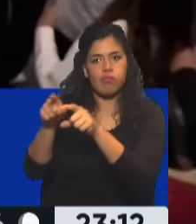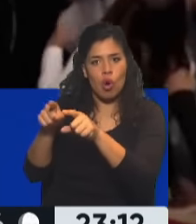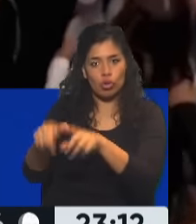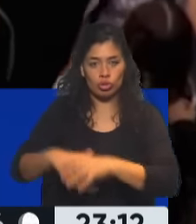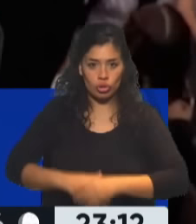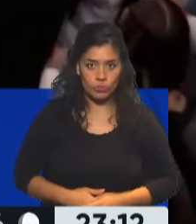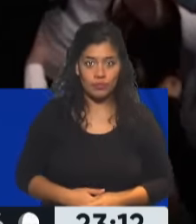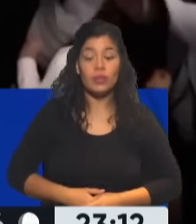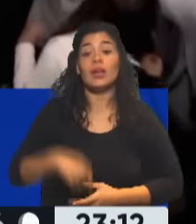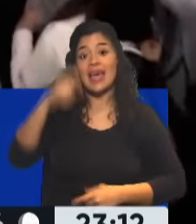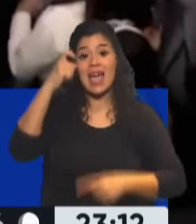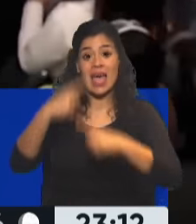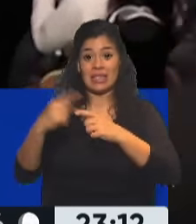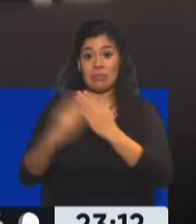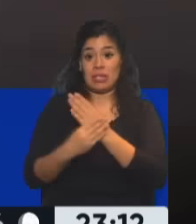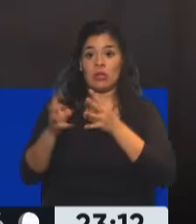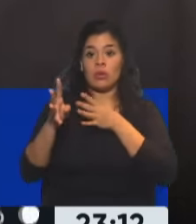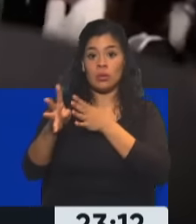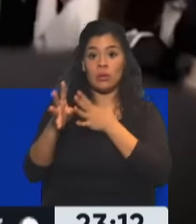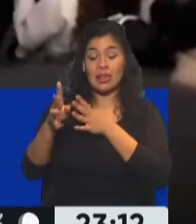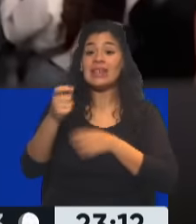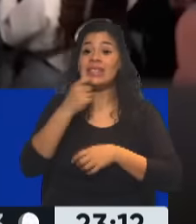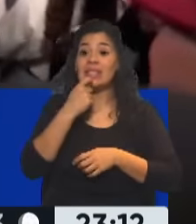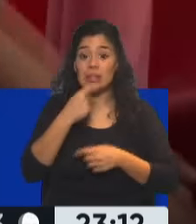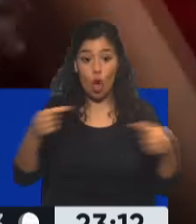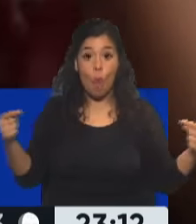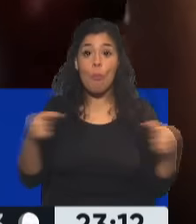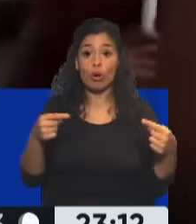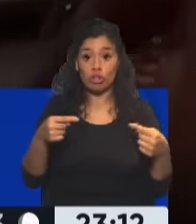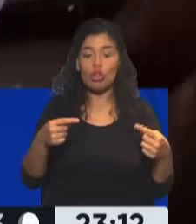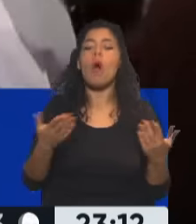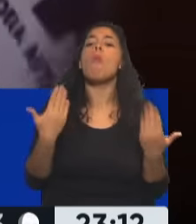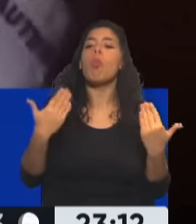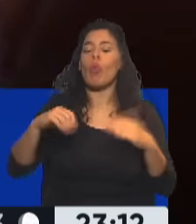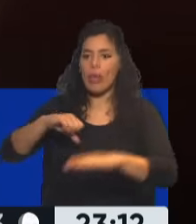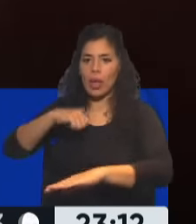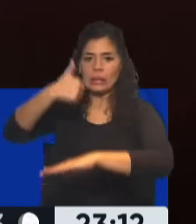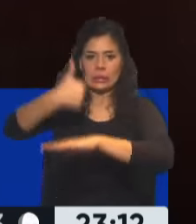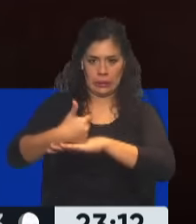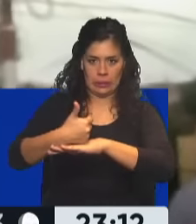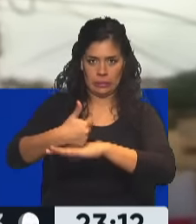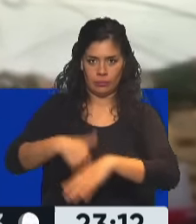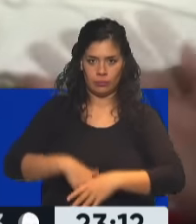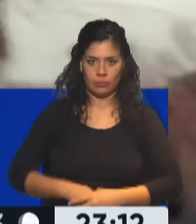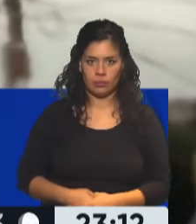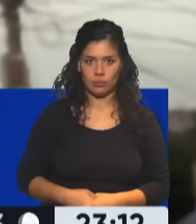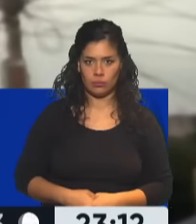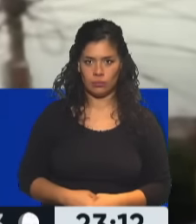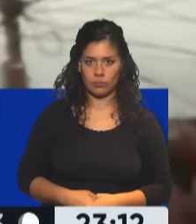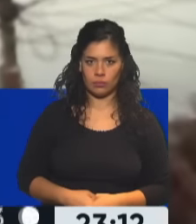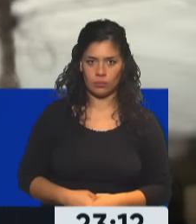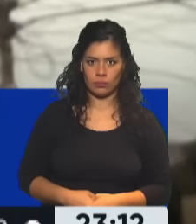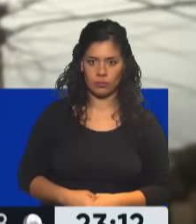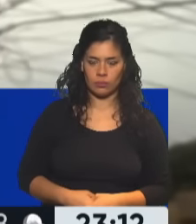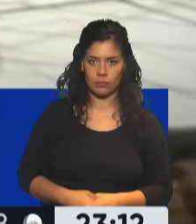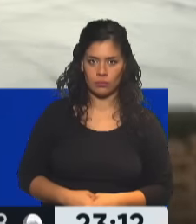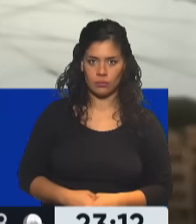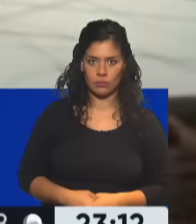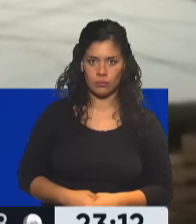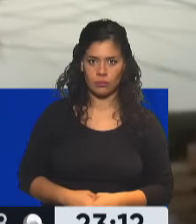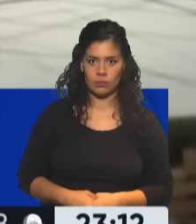victoria opositora tendría virtualmente el rol de árbitro para reconocer o rechazar el resultado. ¡Es un